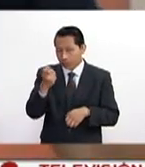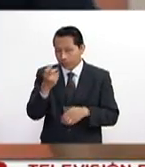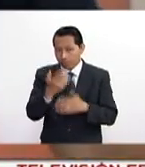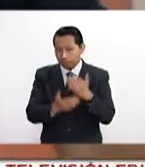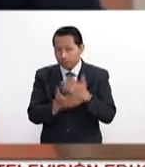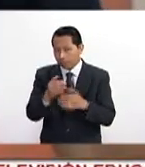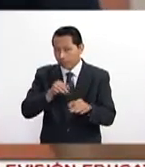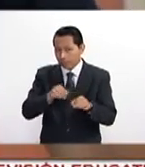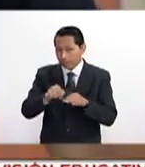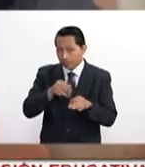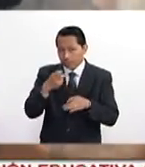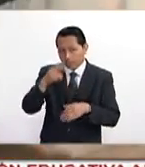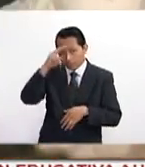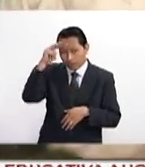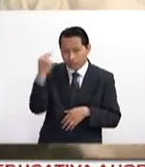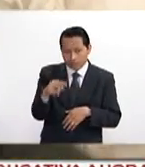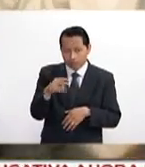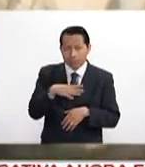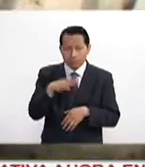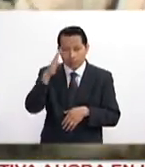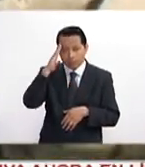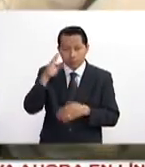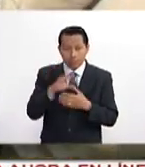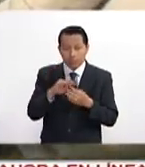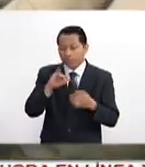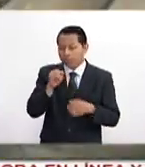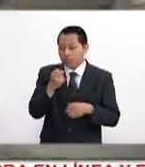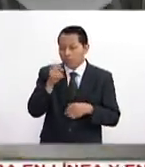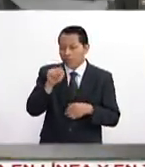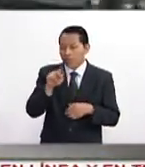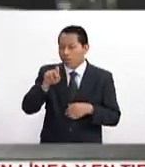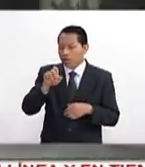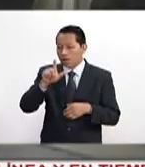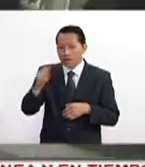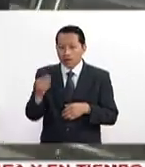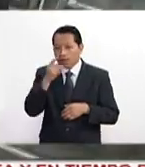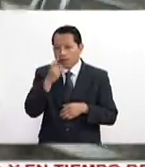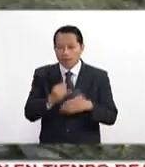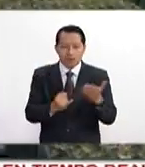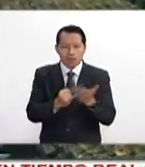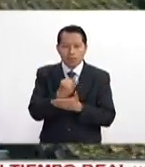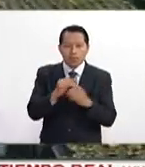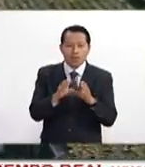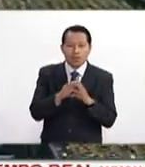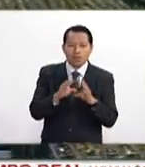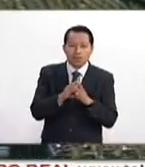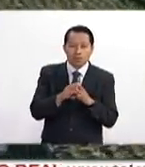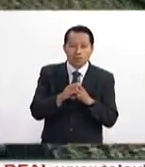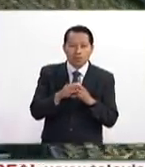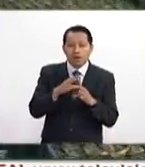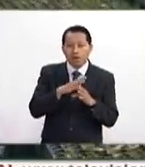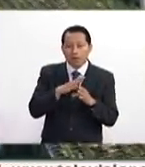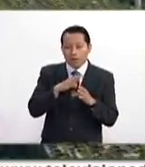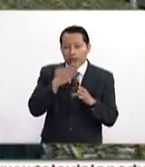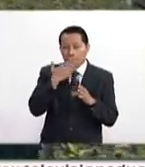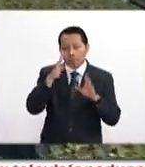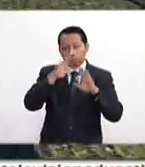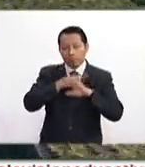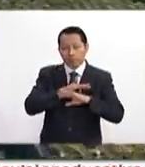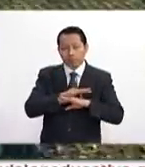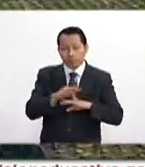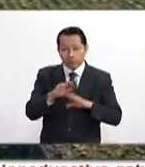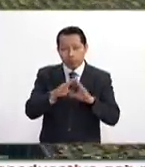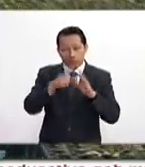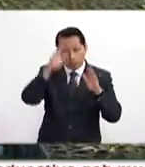obra durante este verano. El titular de la dependencia, John Kelly, caracterizó la decisión de un alivio que fue acordada de